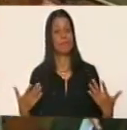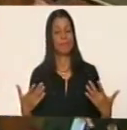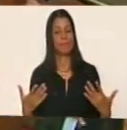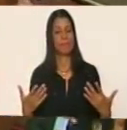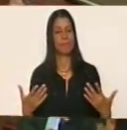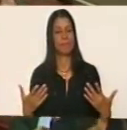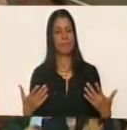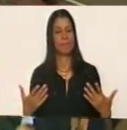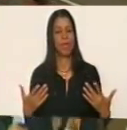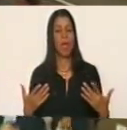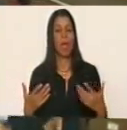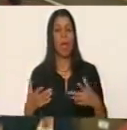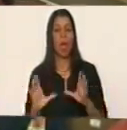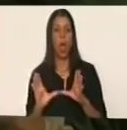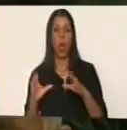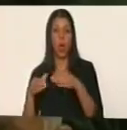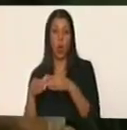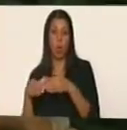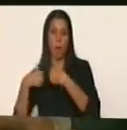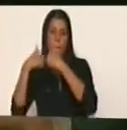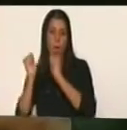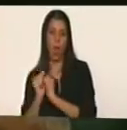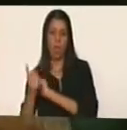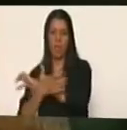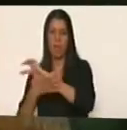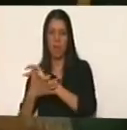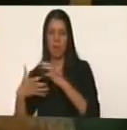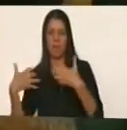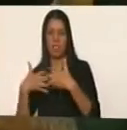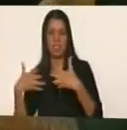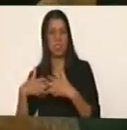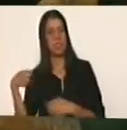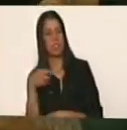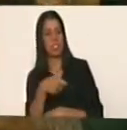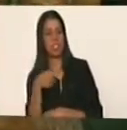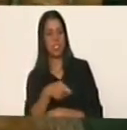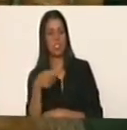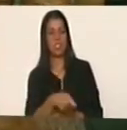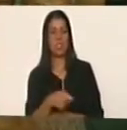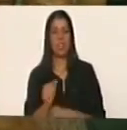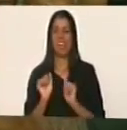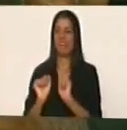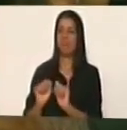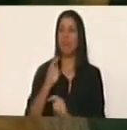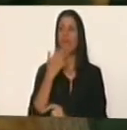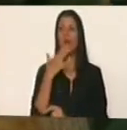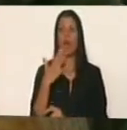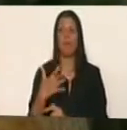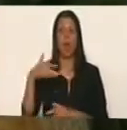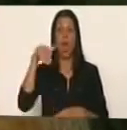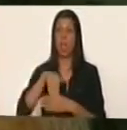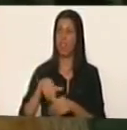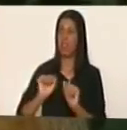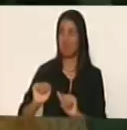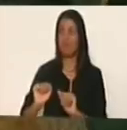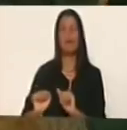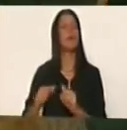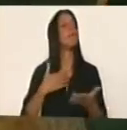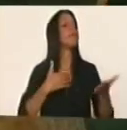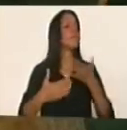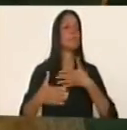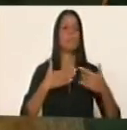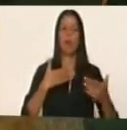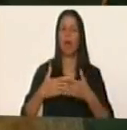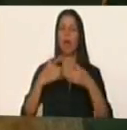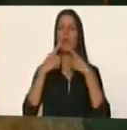cuando estos sectores violentos rechazan como solución política el proceso electoral, nosotros les